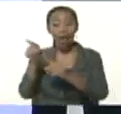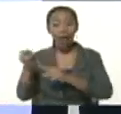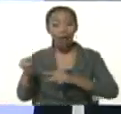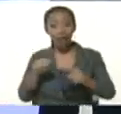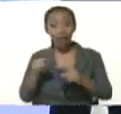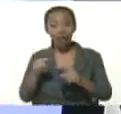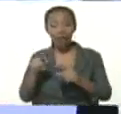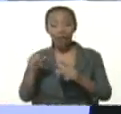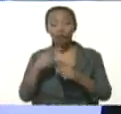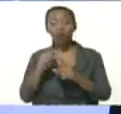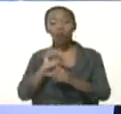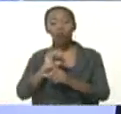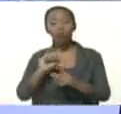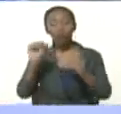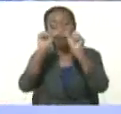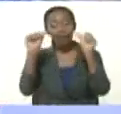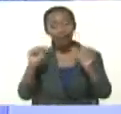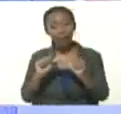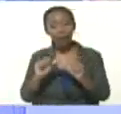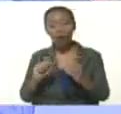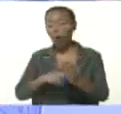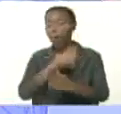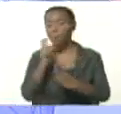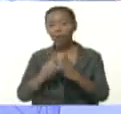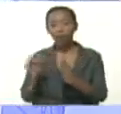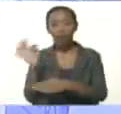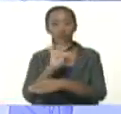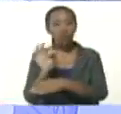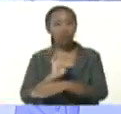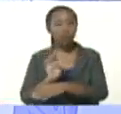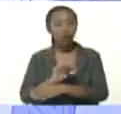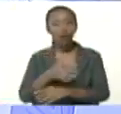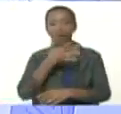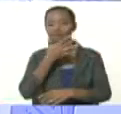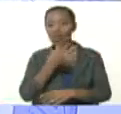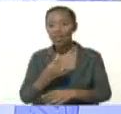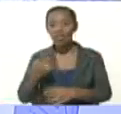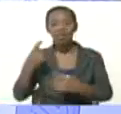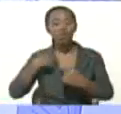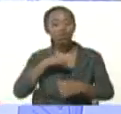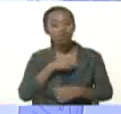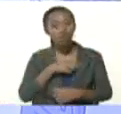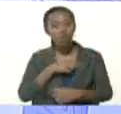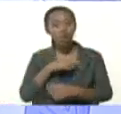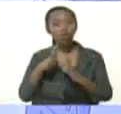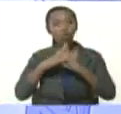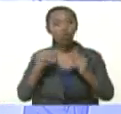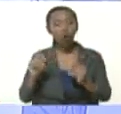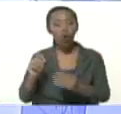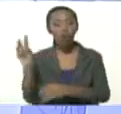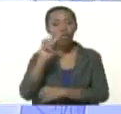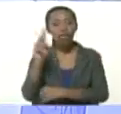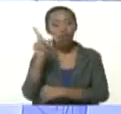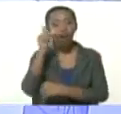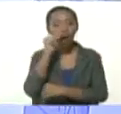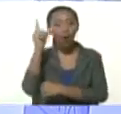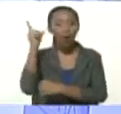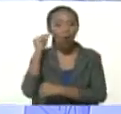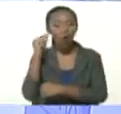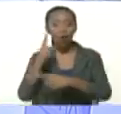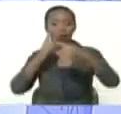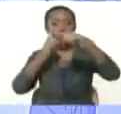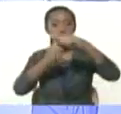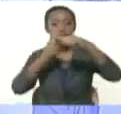todo este ecosistema está en pleno funcionamiento y sencillamente lo que necesitamos ahora es que todos los venezolanos, todas las venezolanas, se